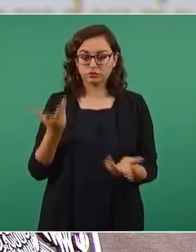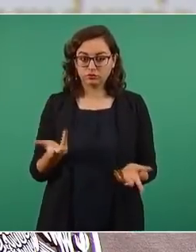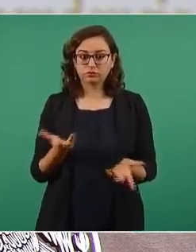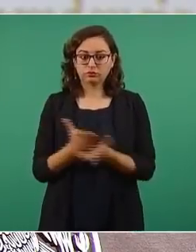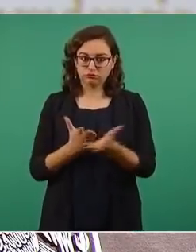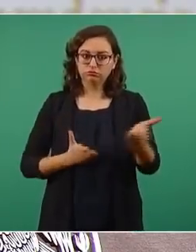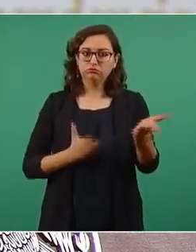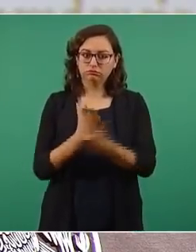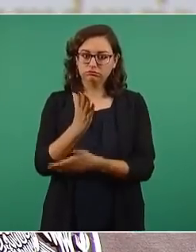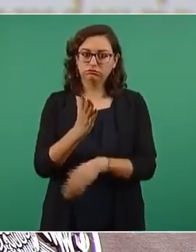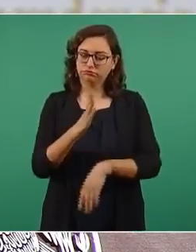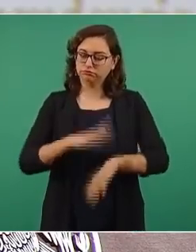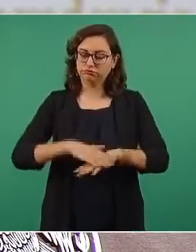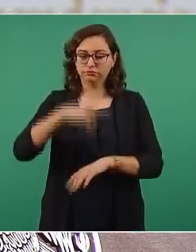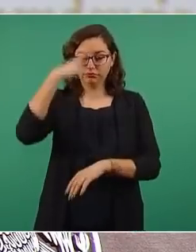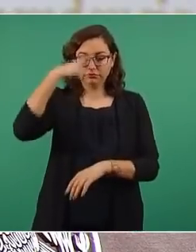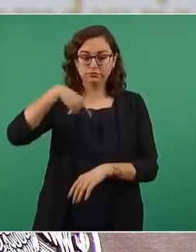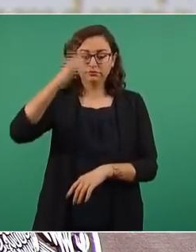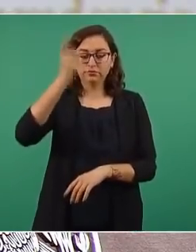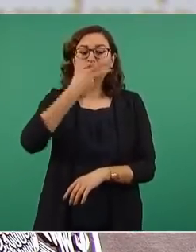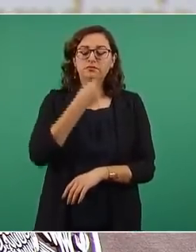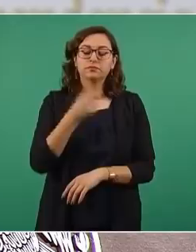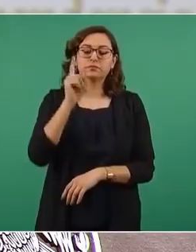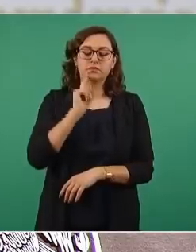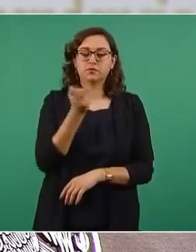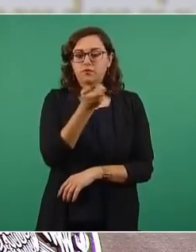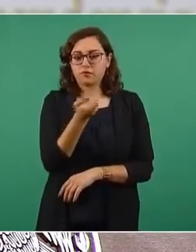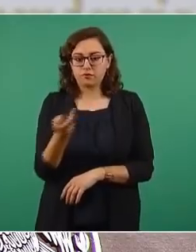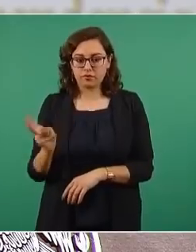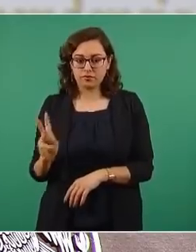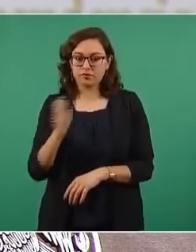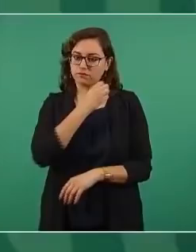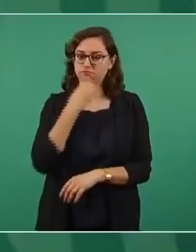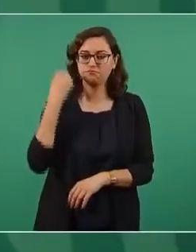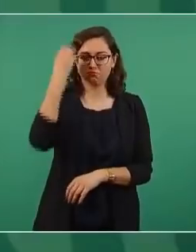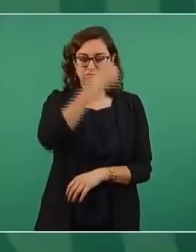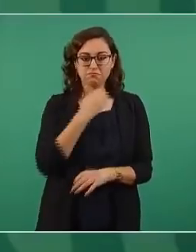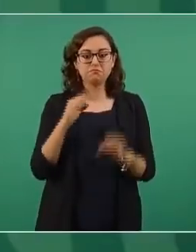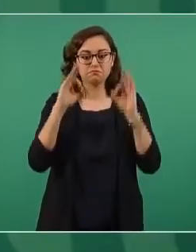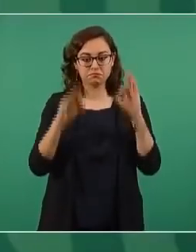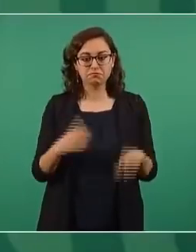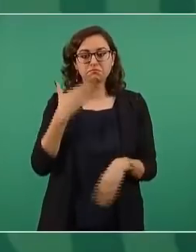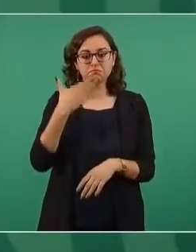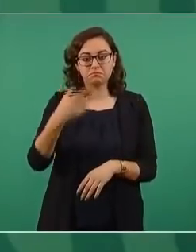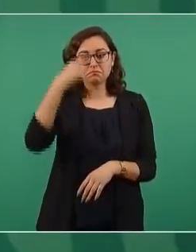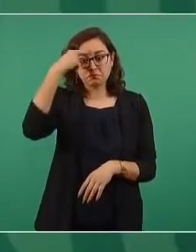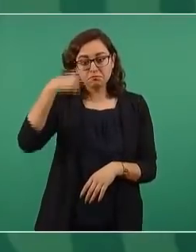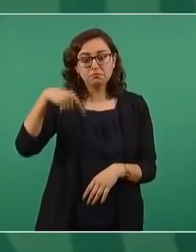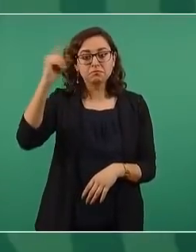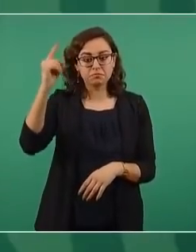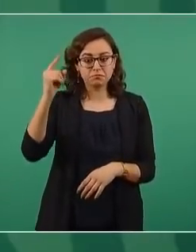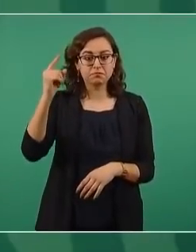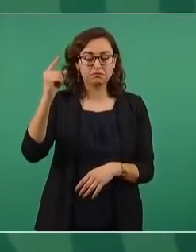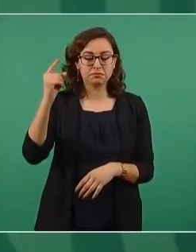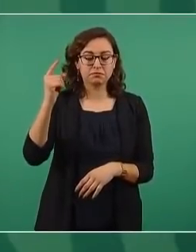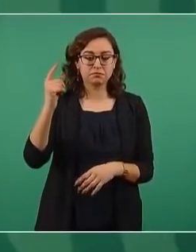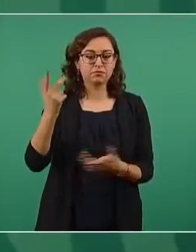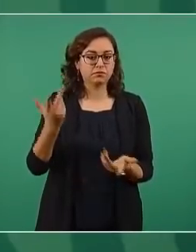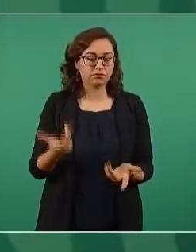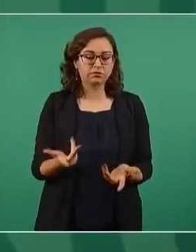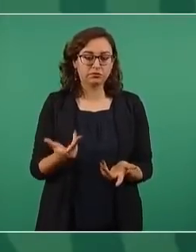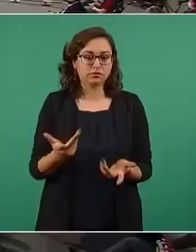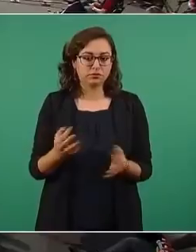facilidad los muchachos, muchachas, para presentar su examen de la forma